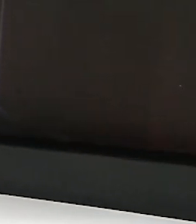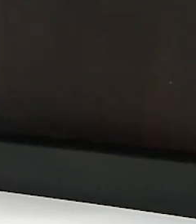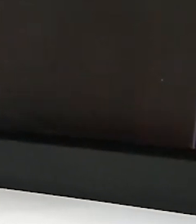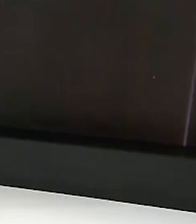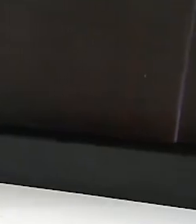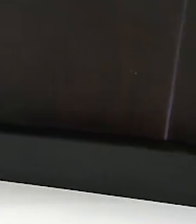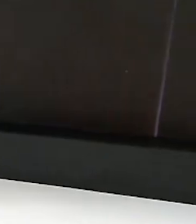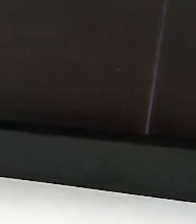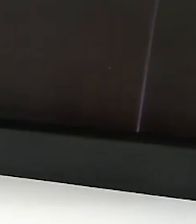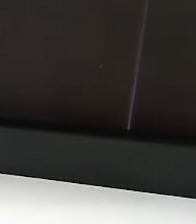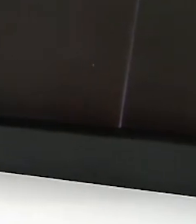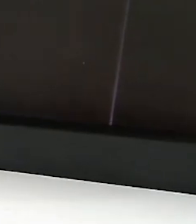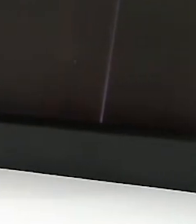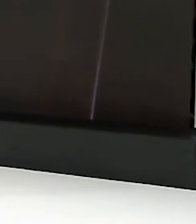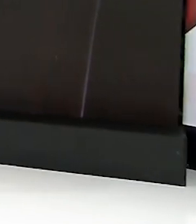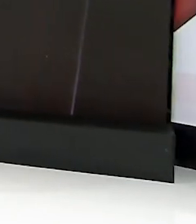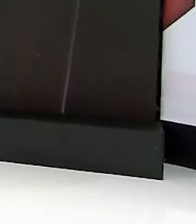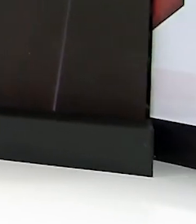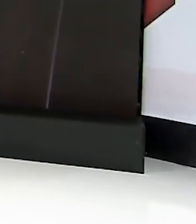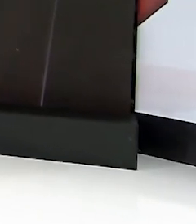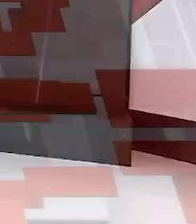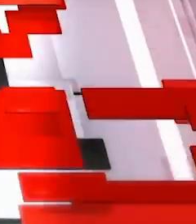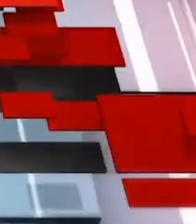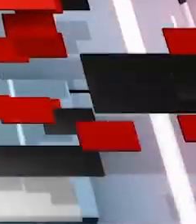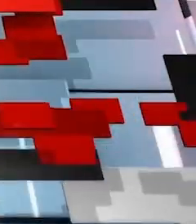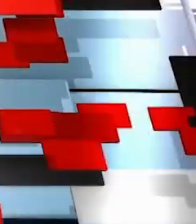León Capital se incorpora a esa lista.